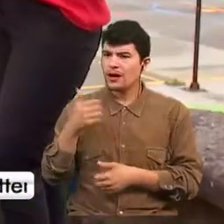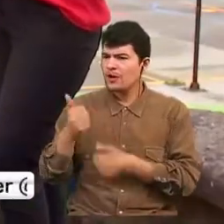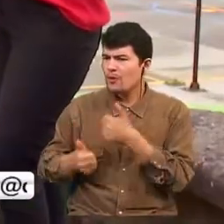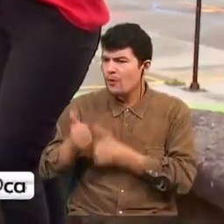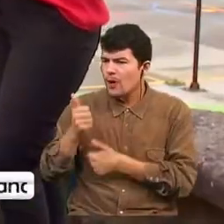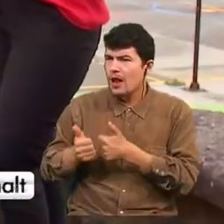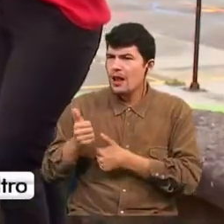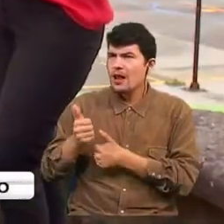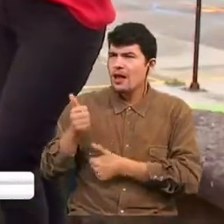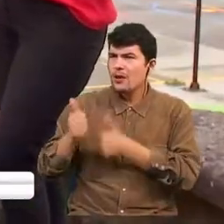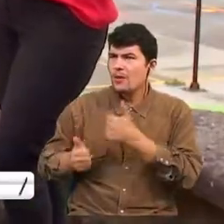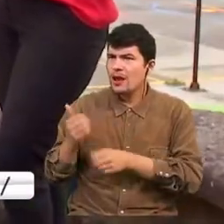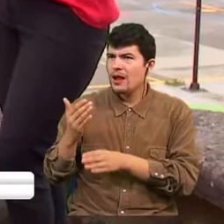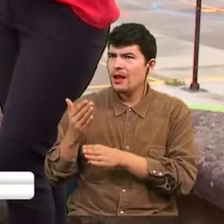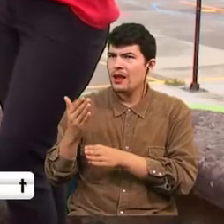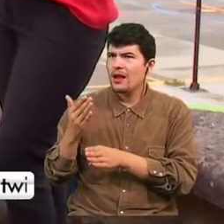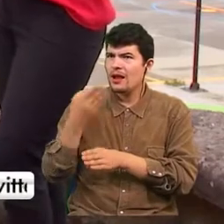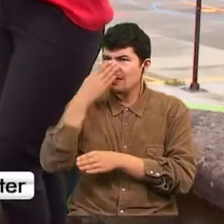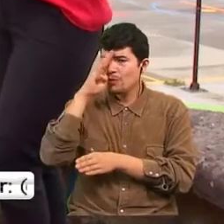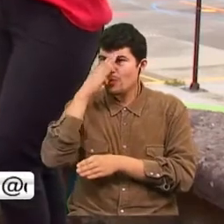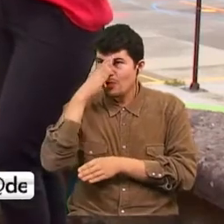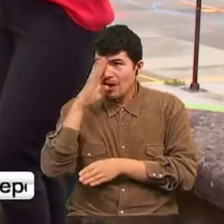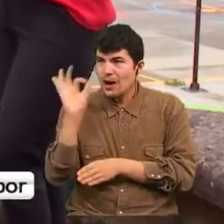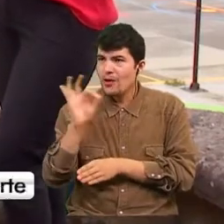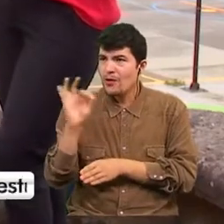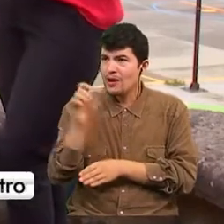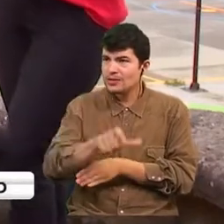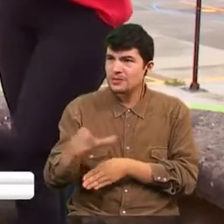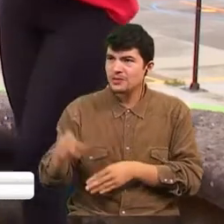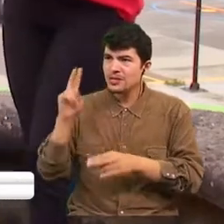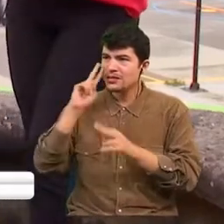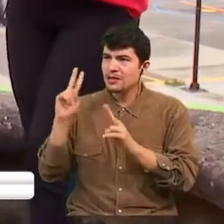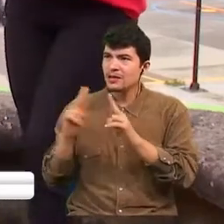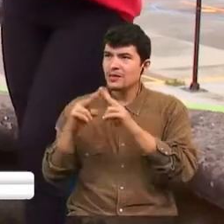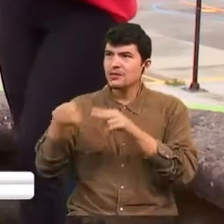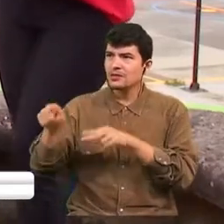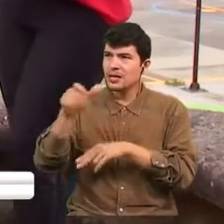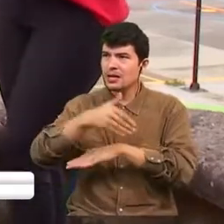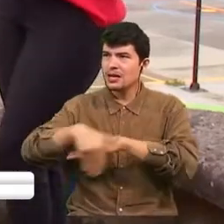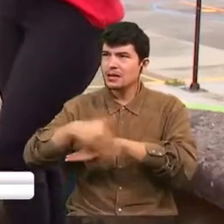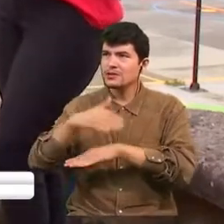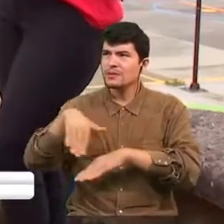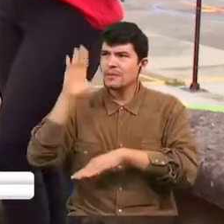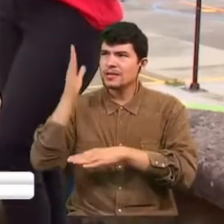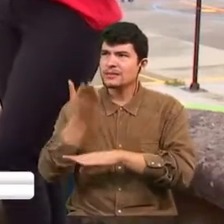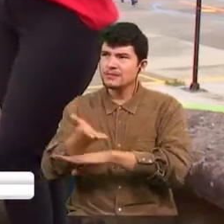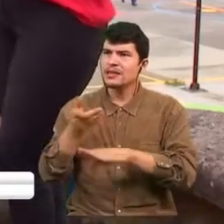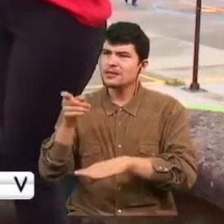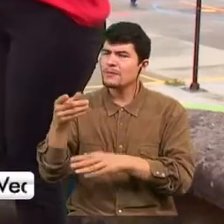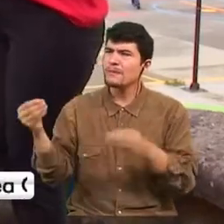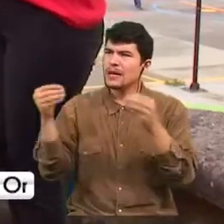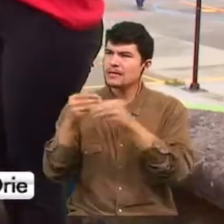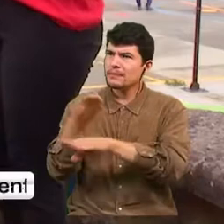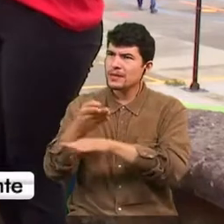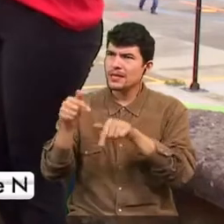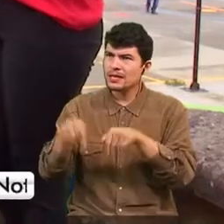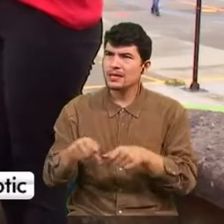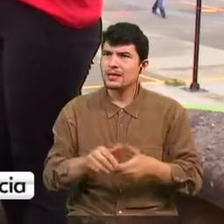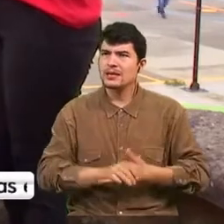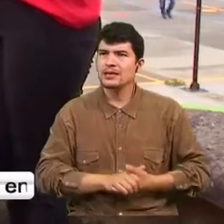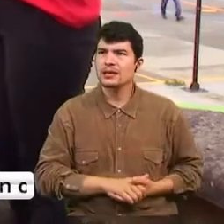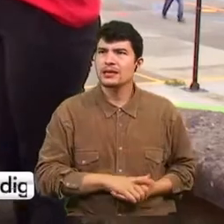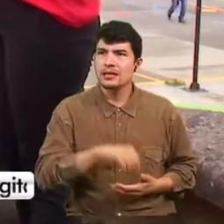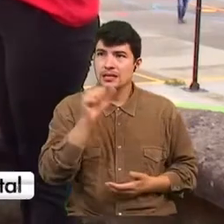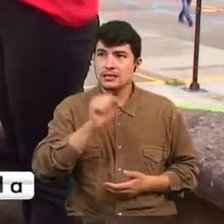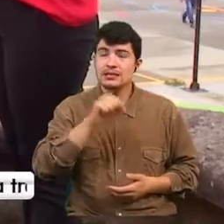son esas inquietudes que o las cosas que la gente de pronto, cuando se lo encuentra usted en la calle, más le pide? ¿Qué es lo que más solicita la gente en Jesús María? Sí,